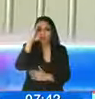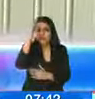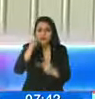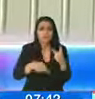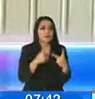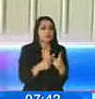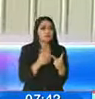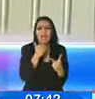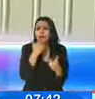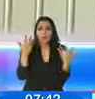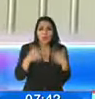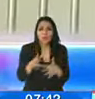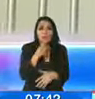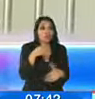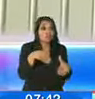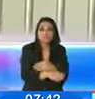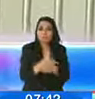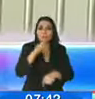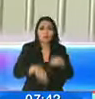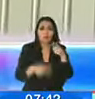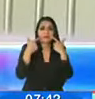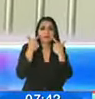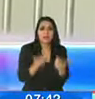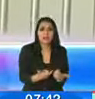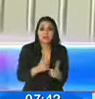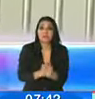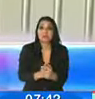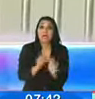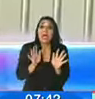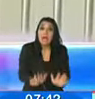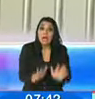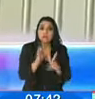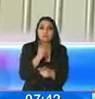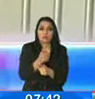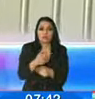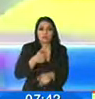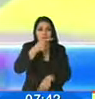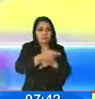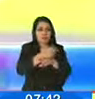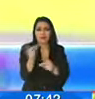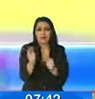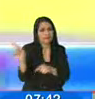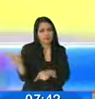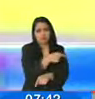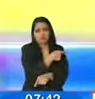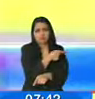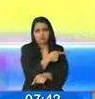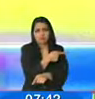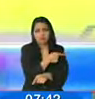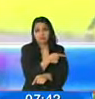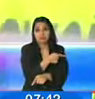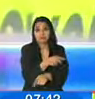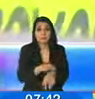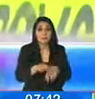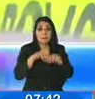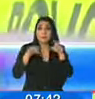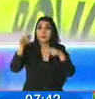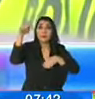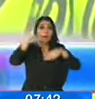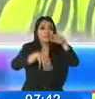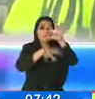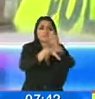o esté con quien esté, que no deje pasar a la fiscalía. Ese fue el motivo por el cual dispuse inmediatamente escalar las puertas para proceder a la